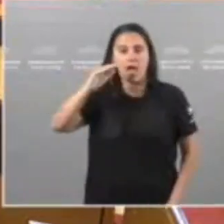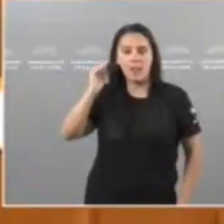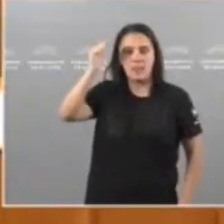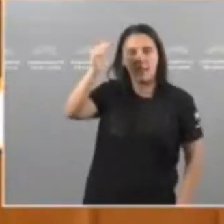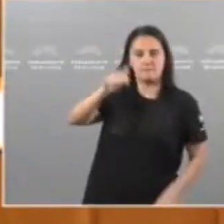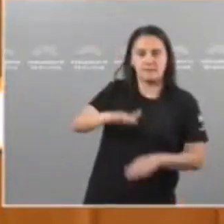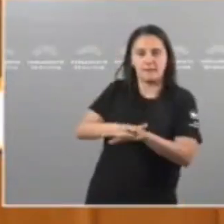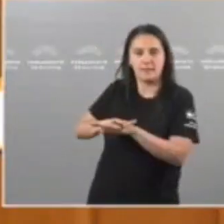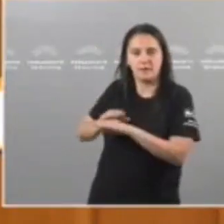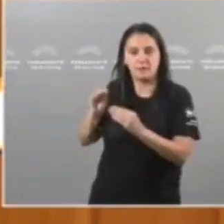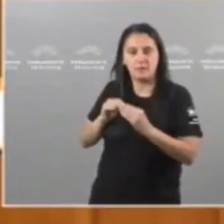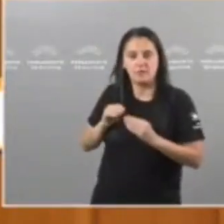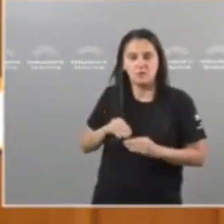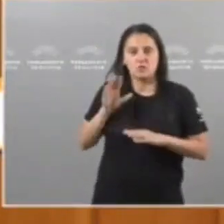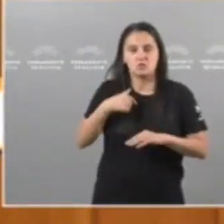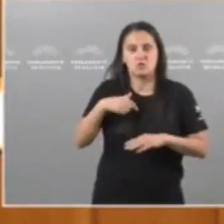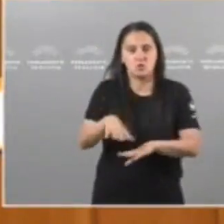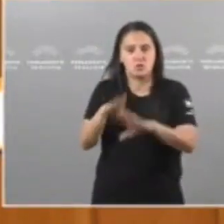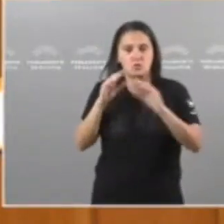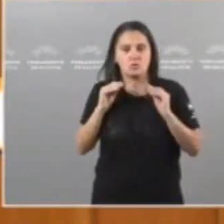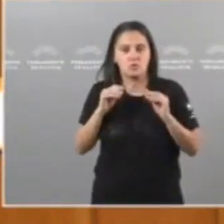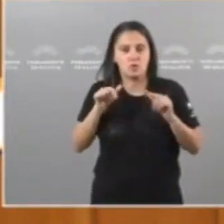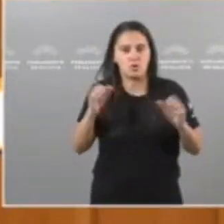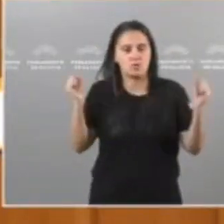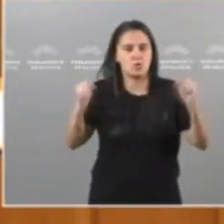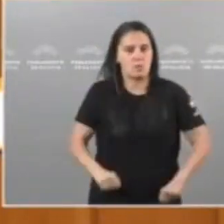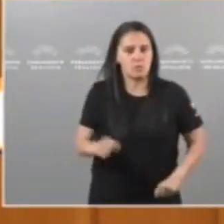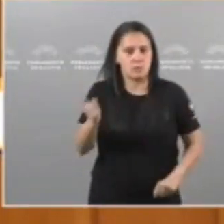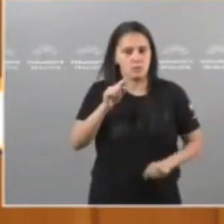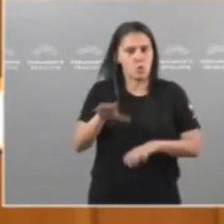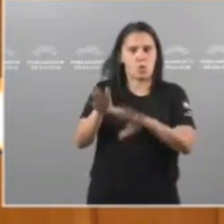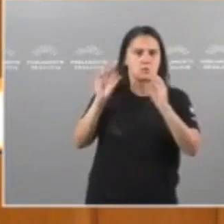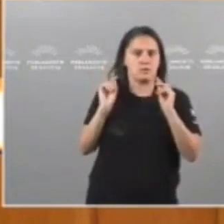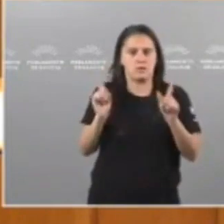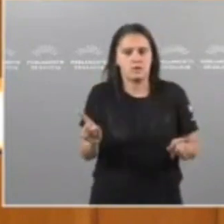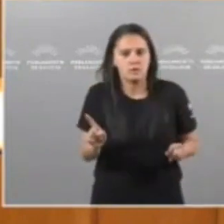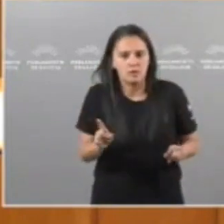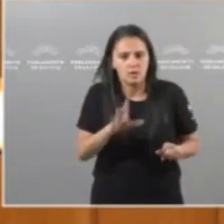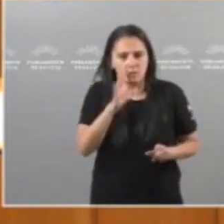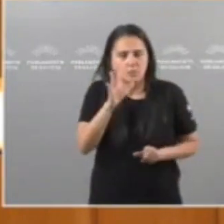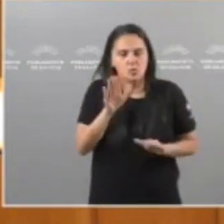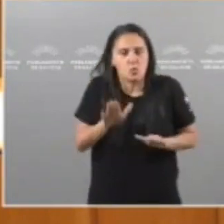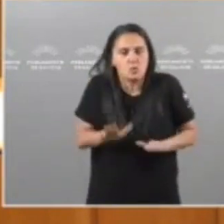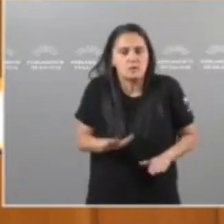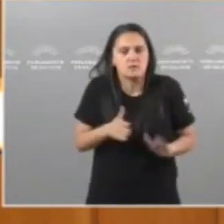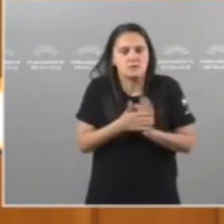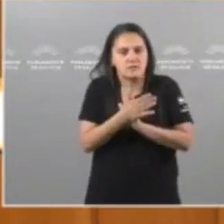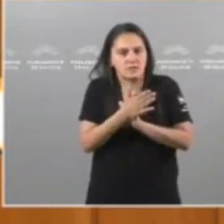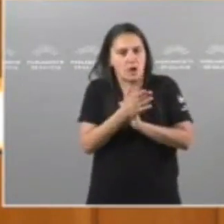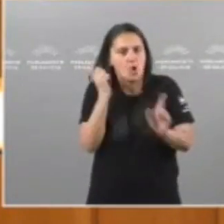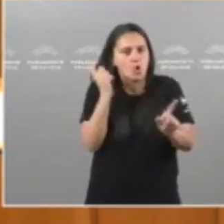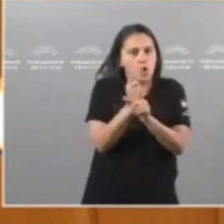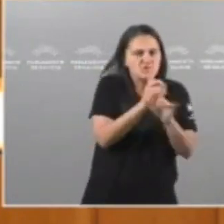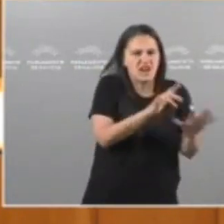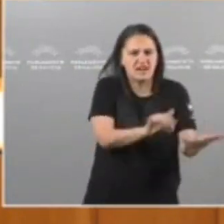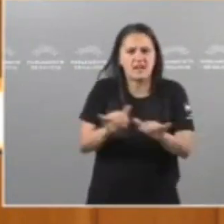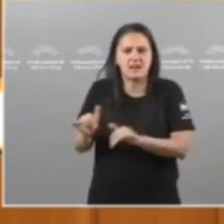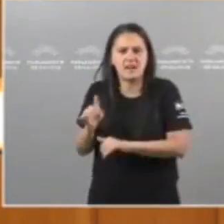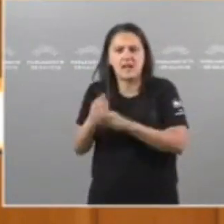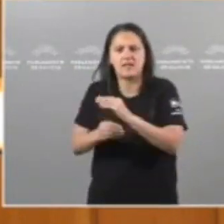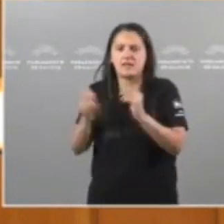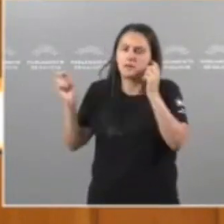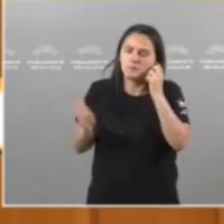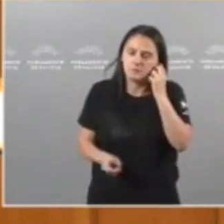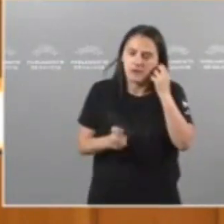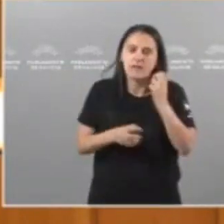perdonade, pero que eu sí que non entendo que isto nos aprobe hoxe aquí. Non entendo. O sea, non estamos faltando respeto a ninguén. Simplemente estamos evidenciando